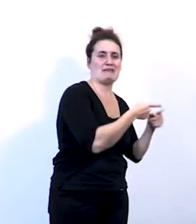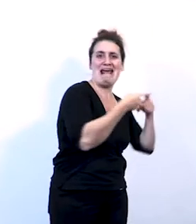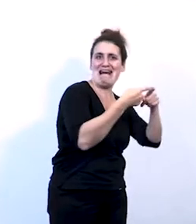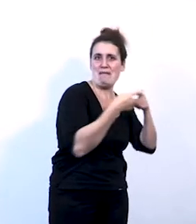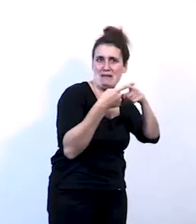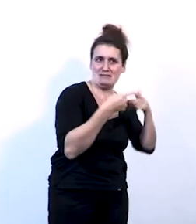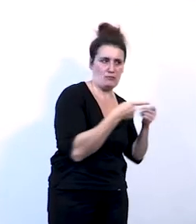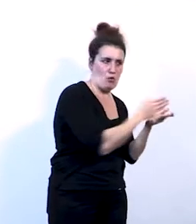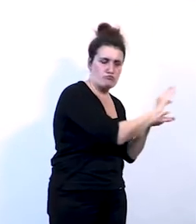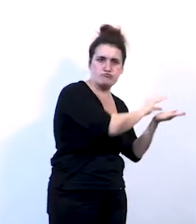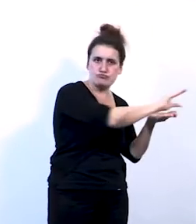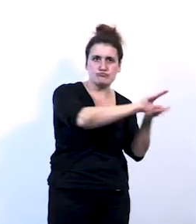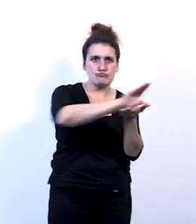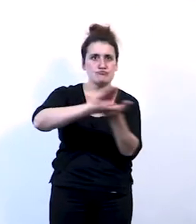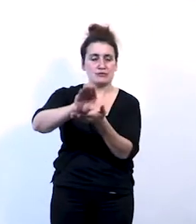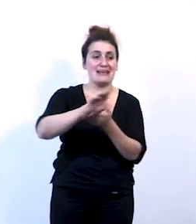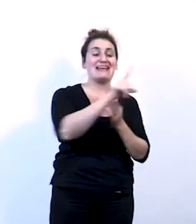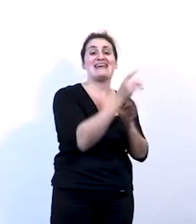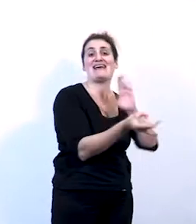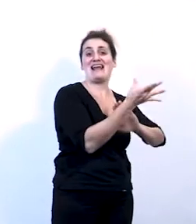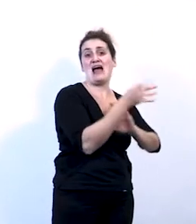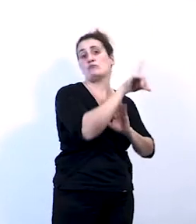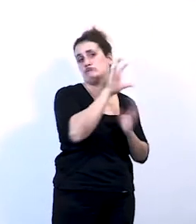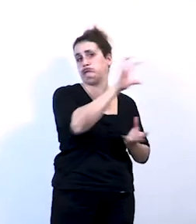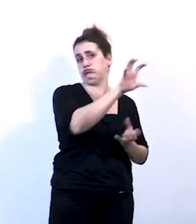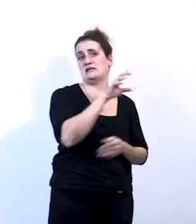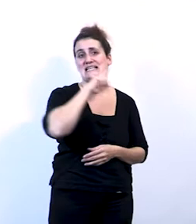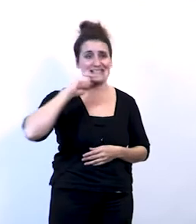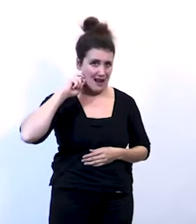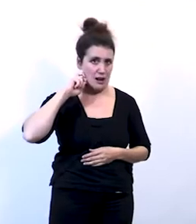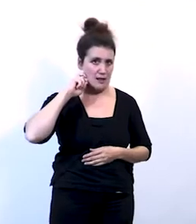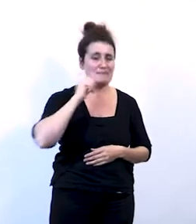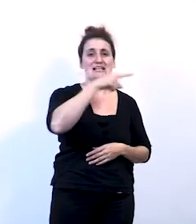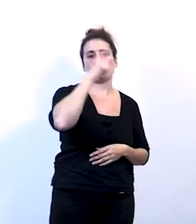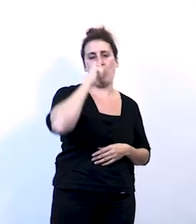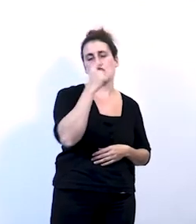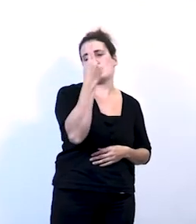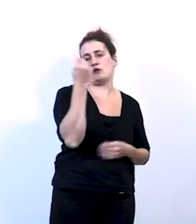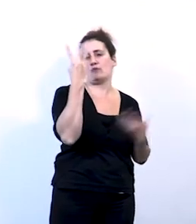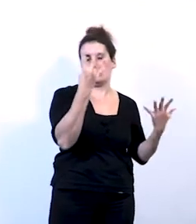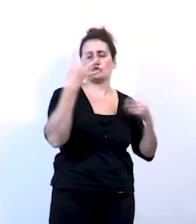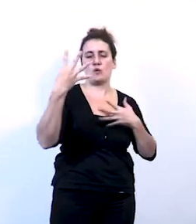y crear un estado que se llama Israel. Eso fue en el 48. En